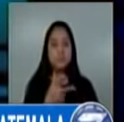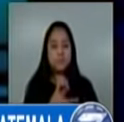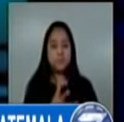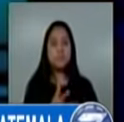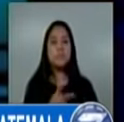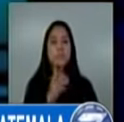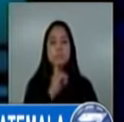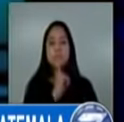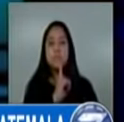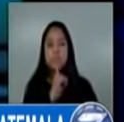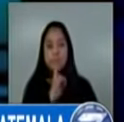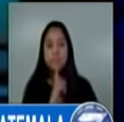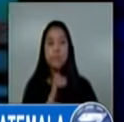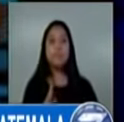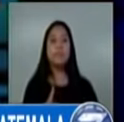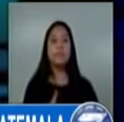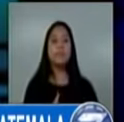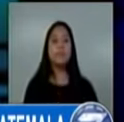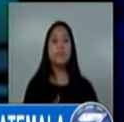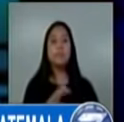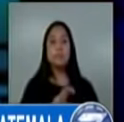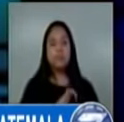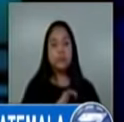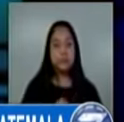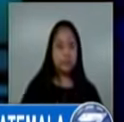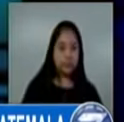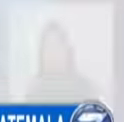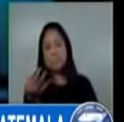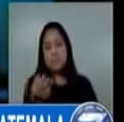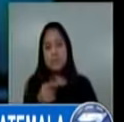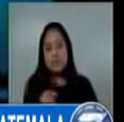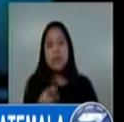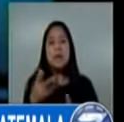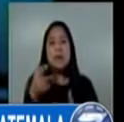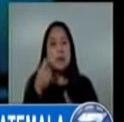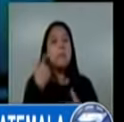de Honduras, de El Salvador.